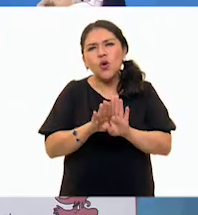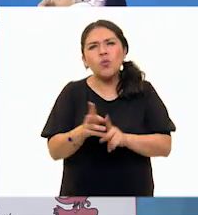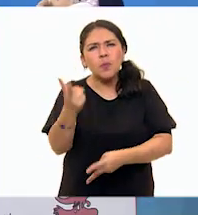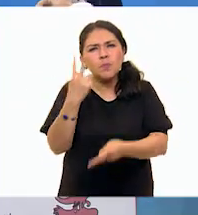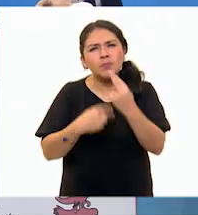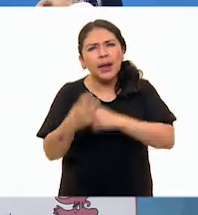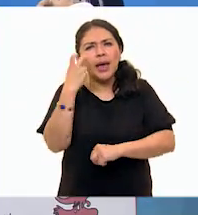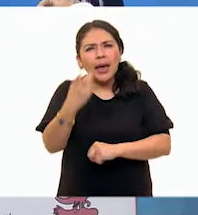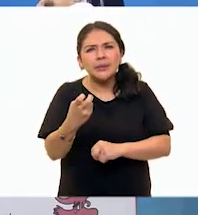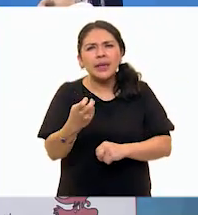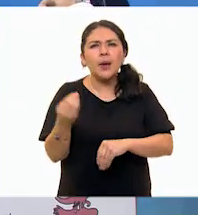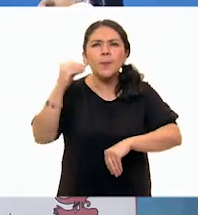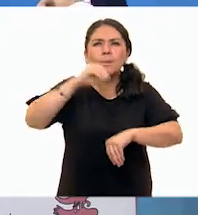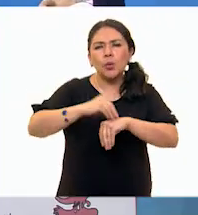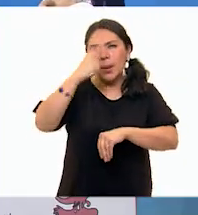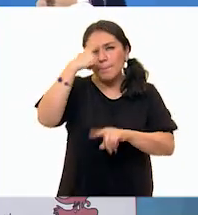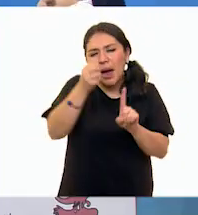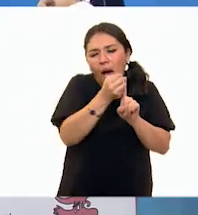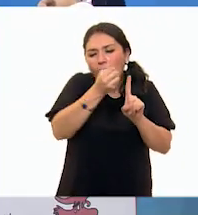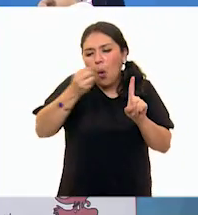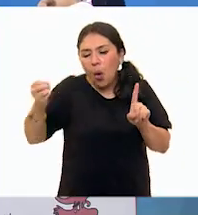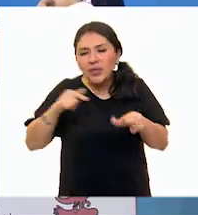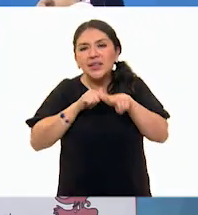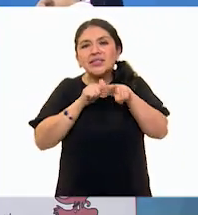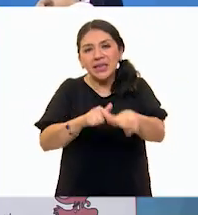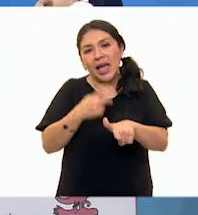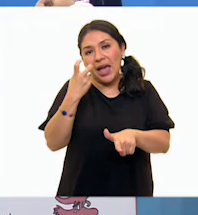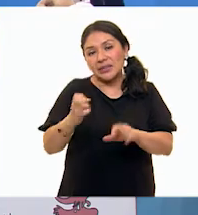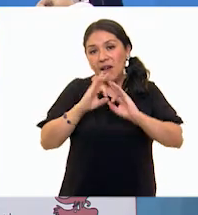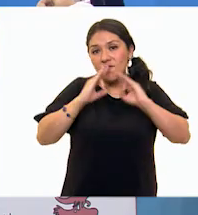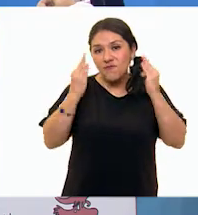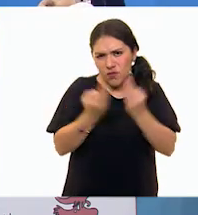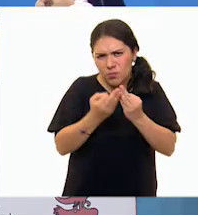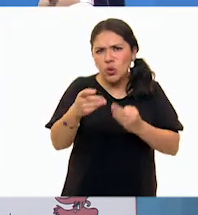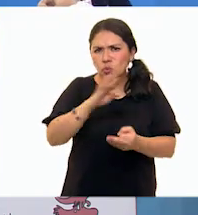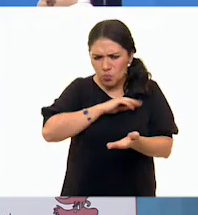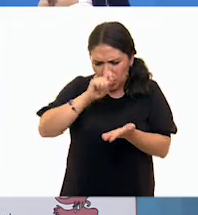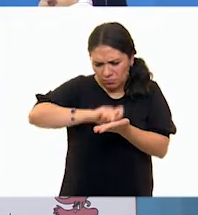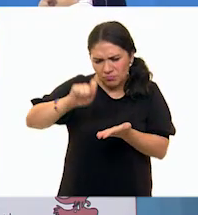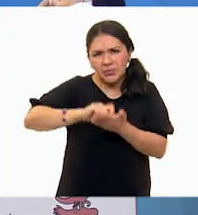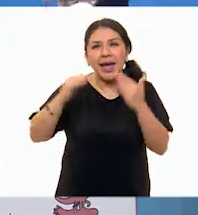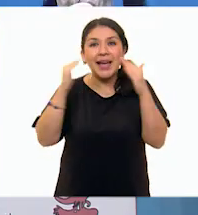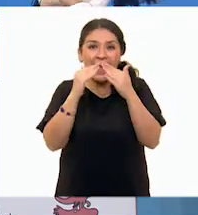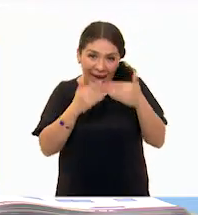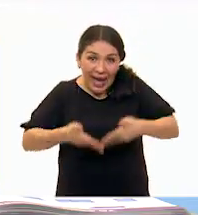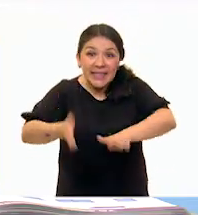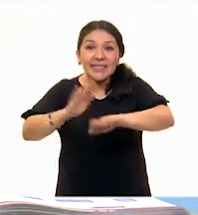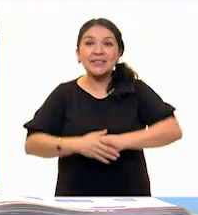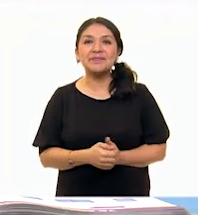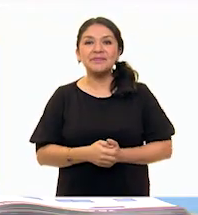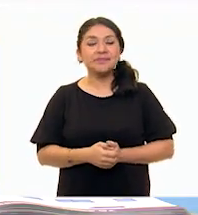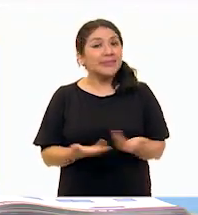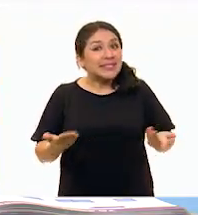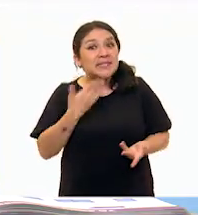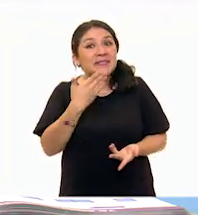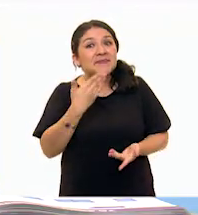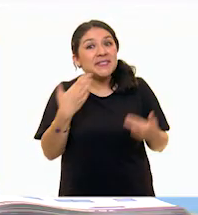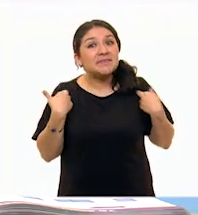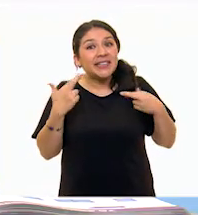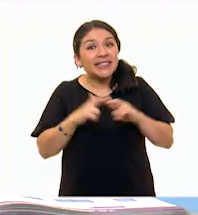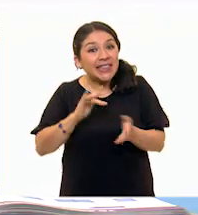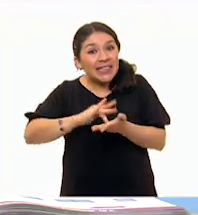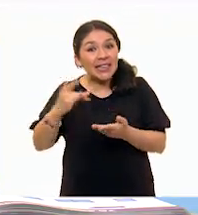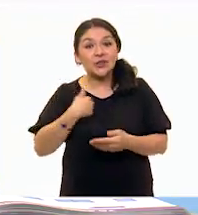obtener los términos de la sucesión de figuras. Y puedes terminar el desafío en casa. ¡Sí, maestra! Ya